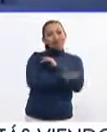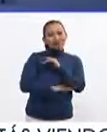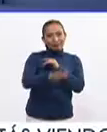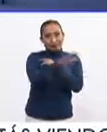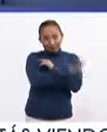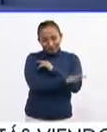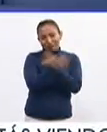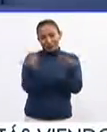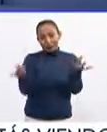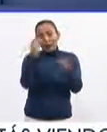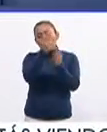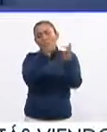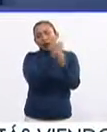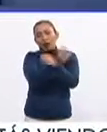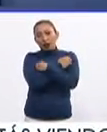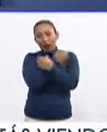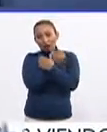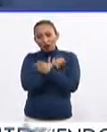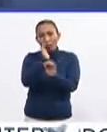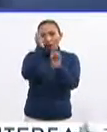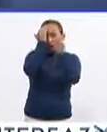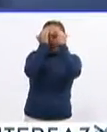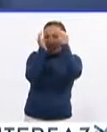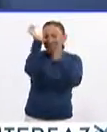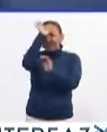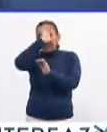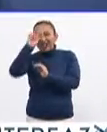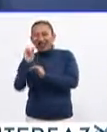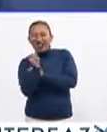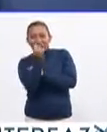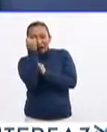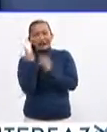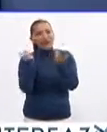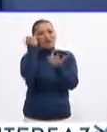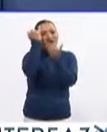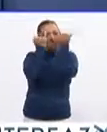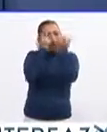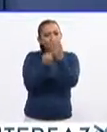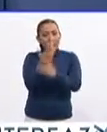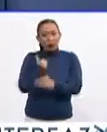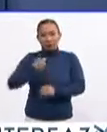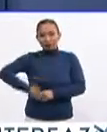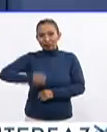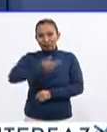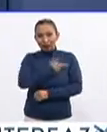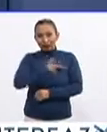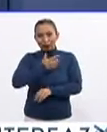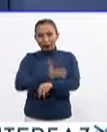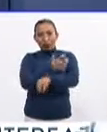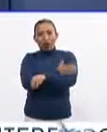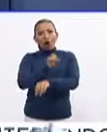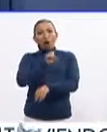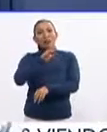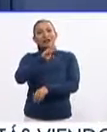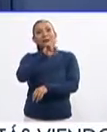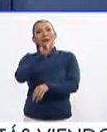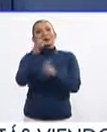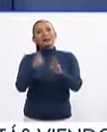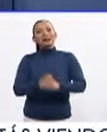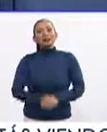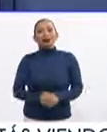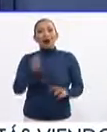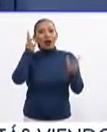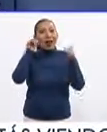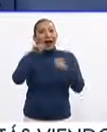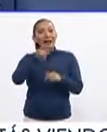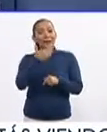entre el mundo de la educación, el conocimiento, la ciencia, la tecnología, la innovación. Saludo con muchísimo gusto a mi compañero Omar Cepeda. Omar, ¿cómo estás?